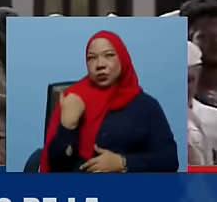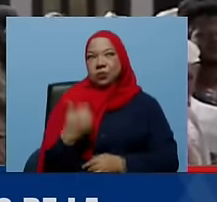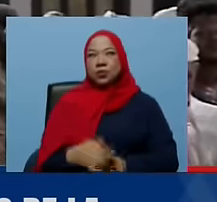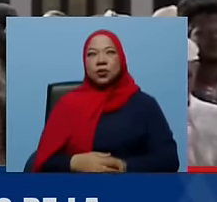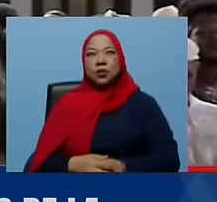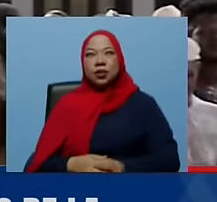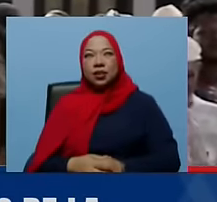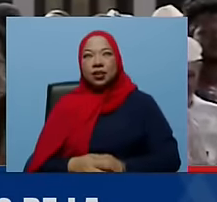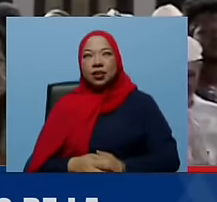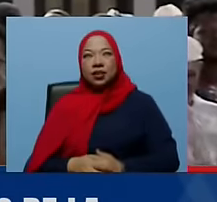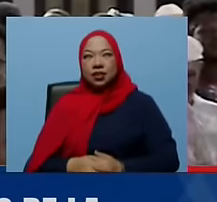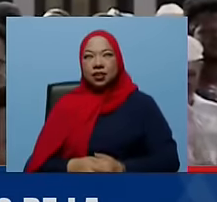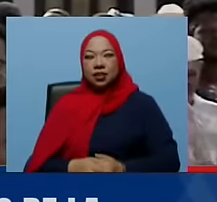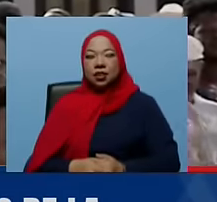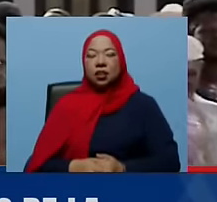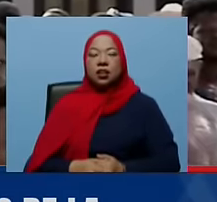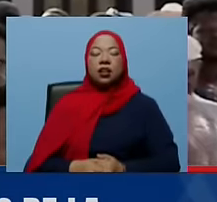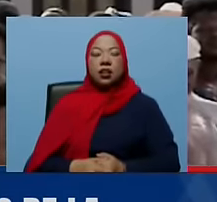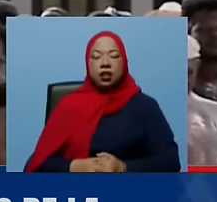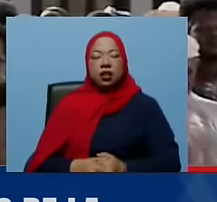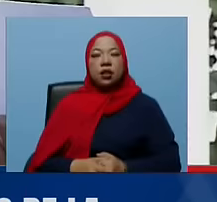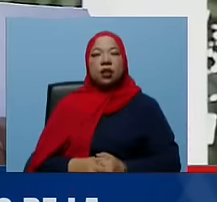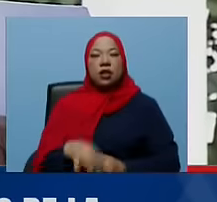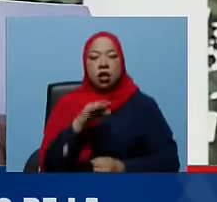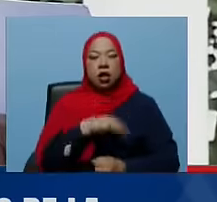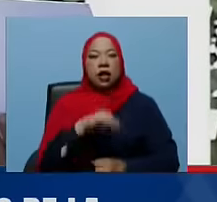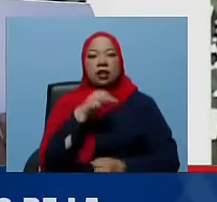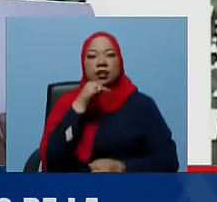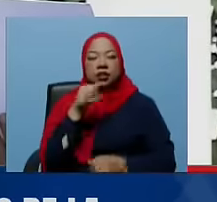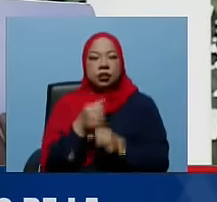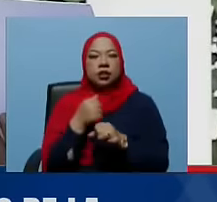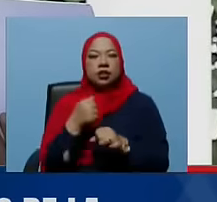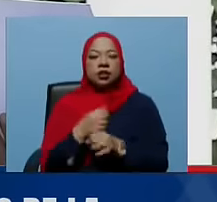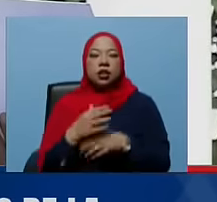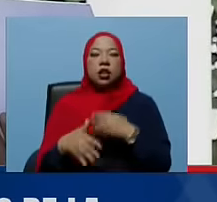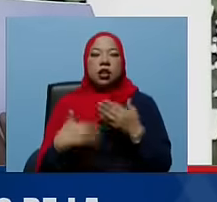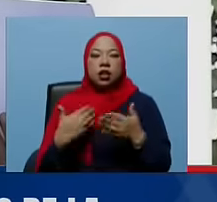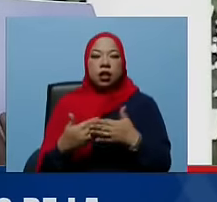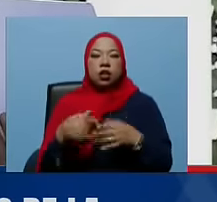La elegancia de Cristóbal.